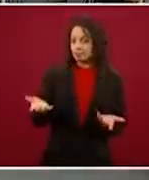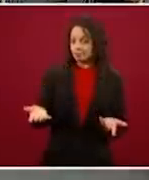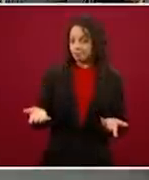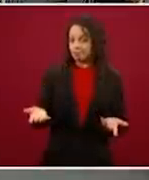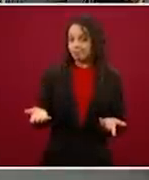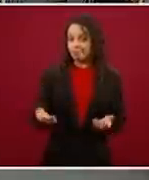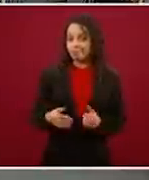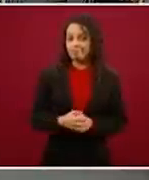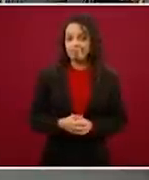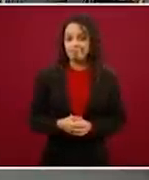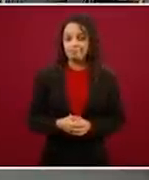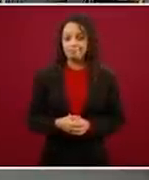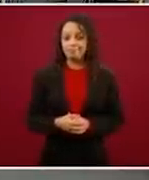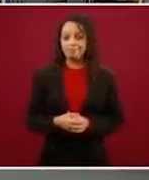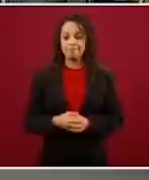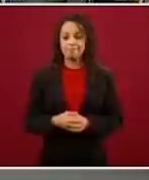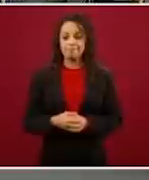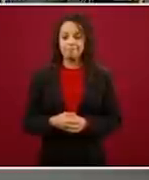es